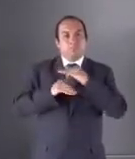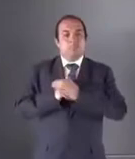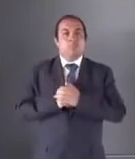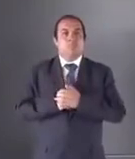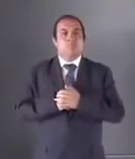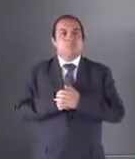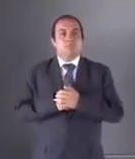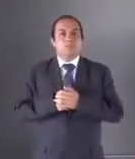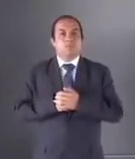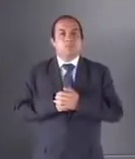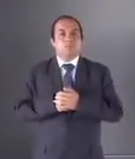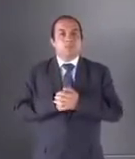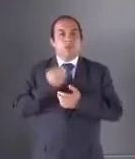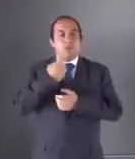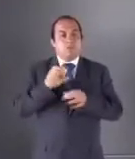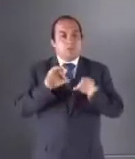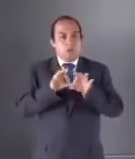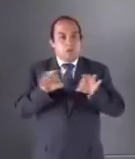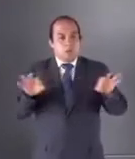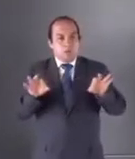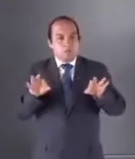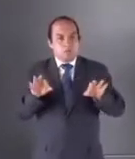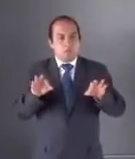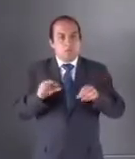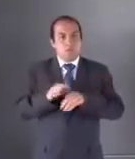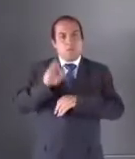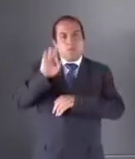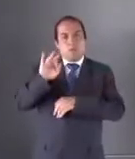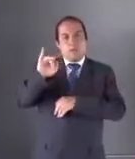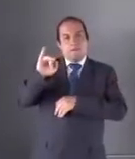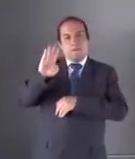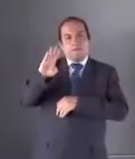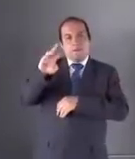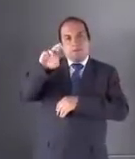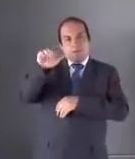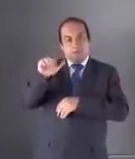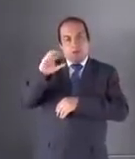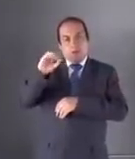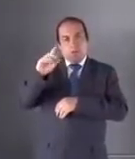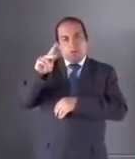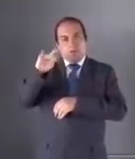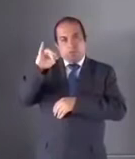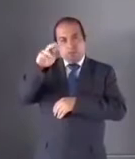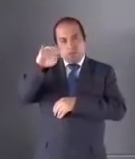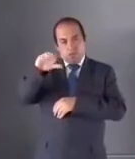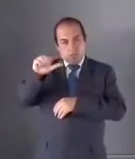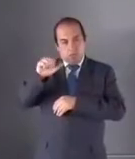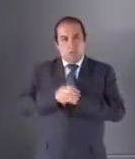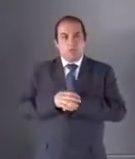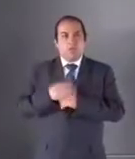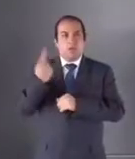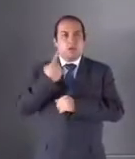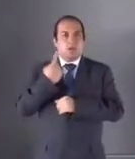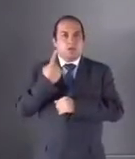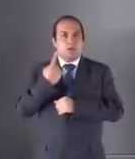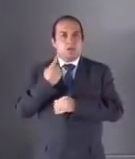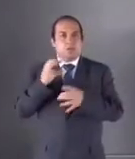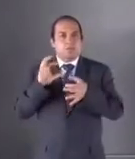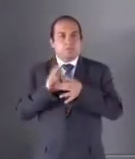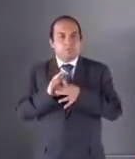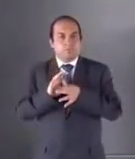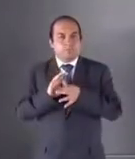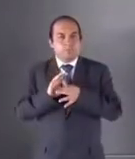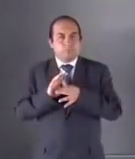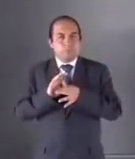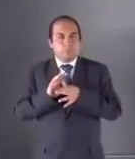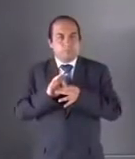Estos son para cables de fibra óptica y los cables de comunicaciones que van sobre, si vemos aquí en